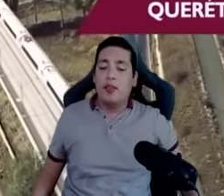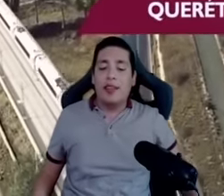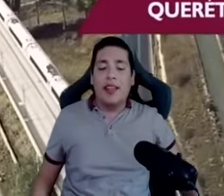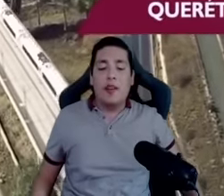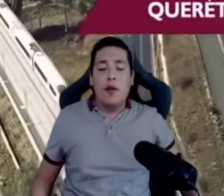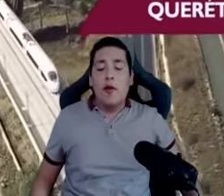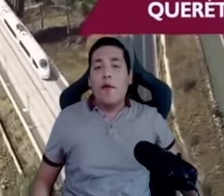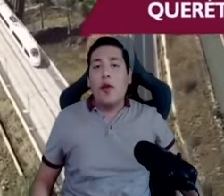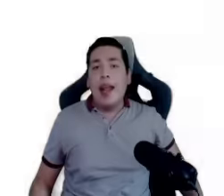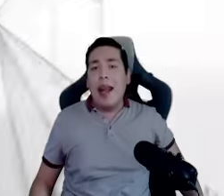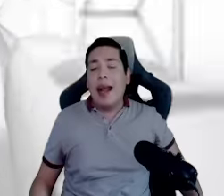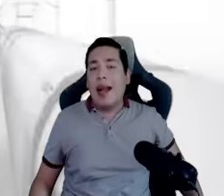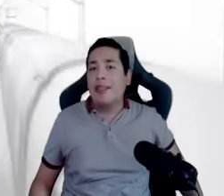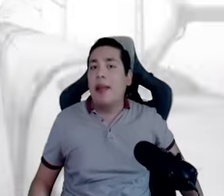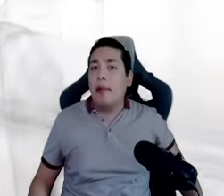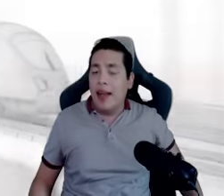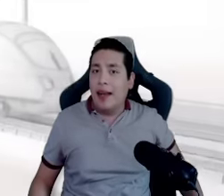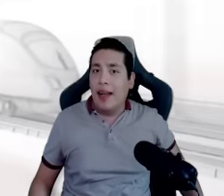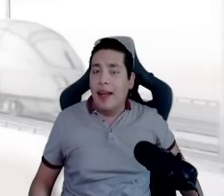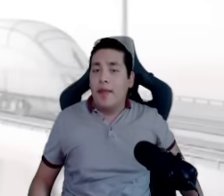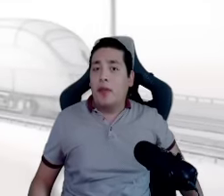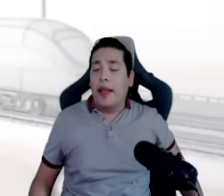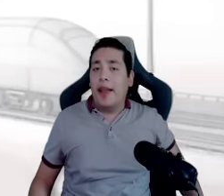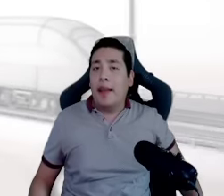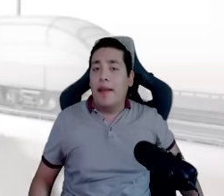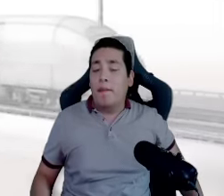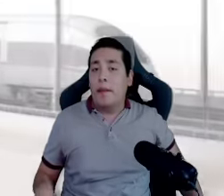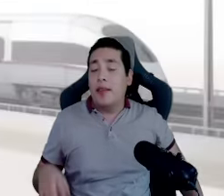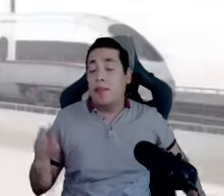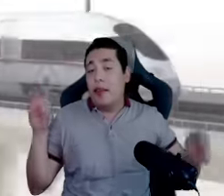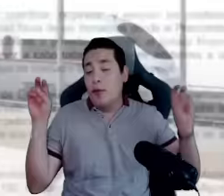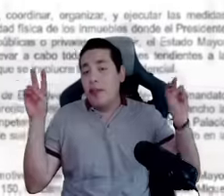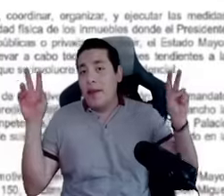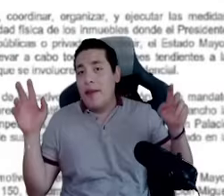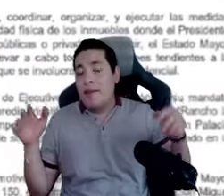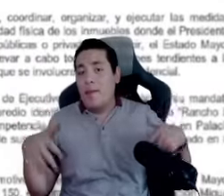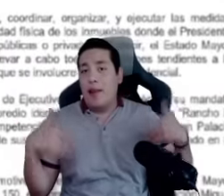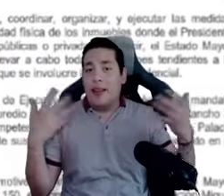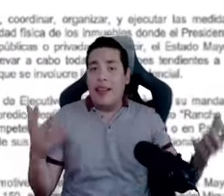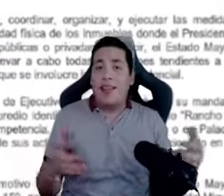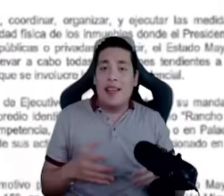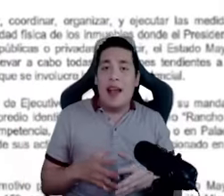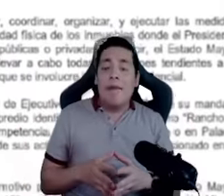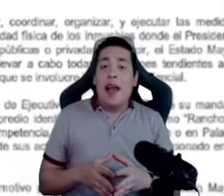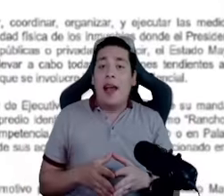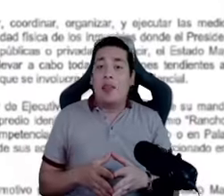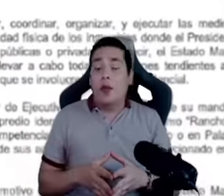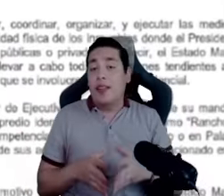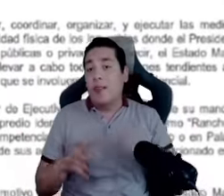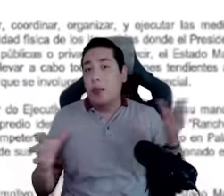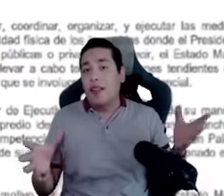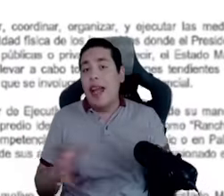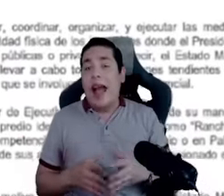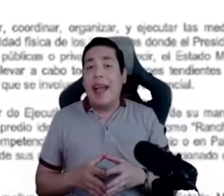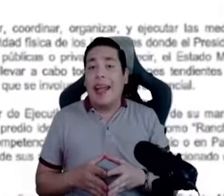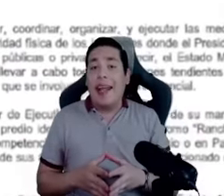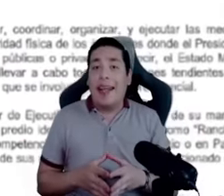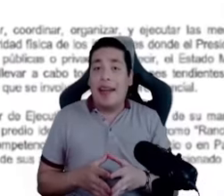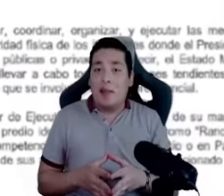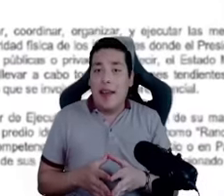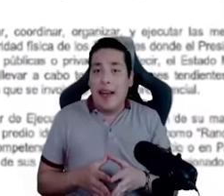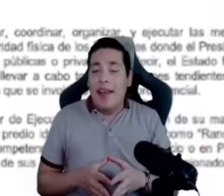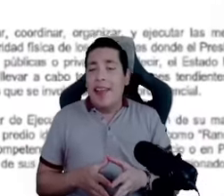se vivió en su sexenio fue la casa blanca que pues presuntamente pertenecía a su ex esposa